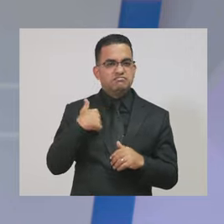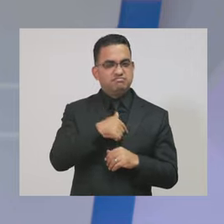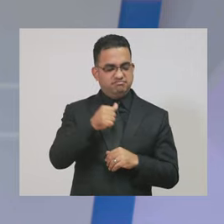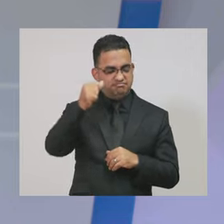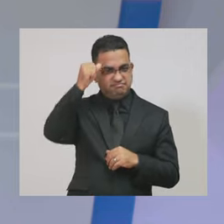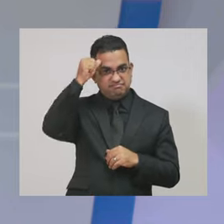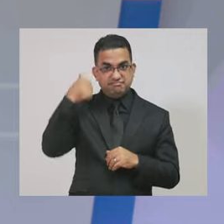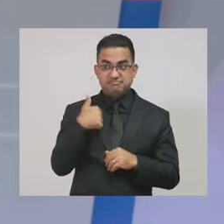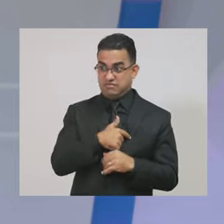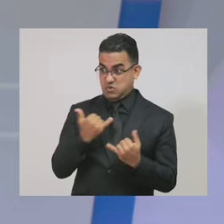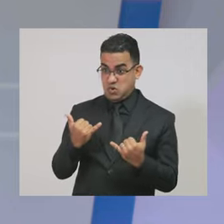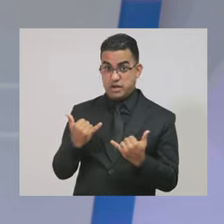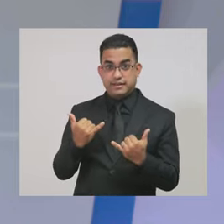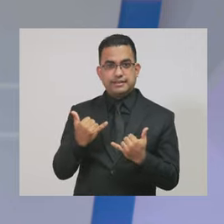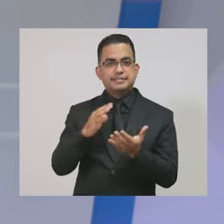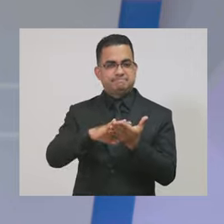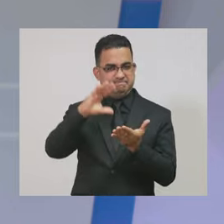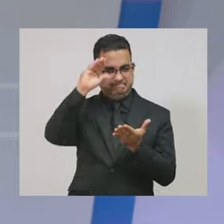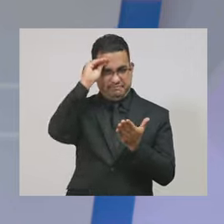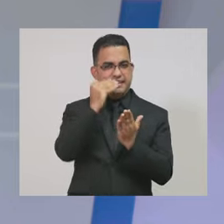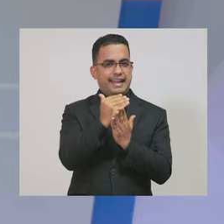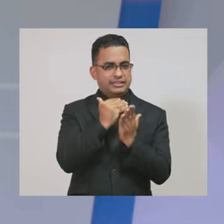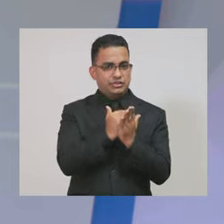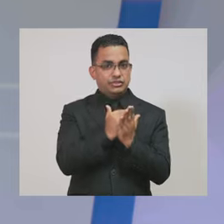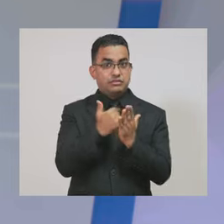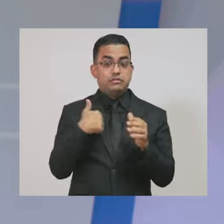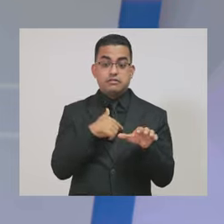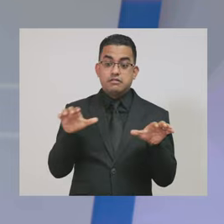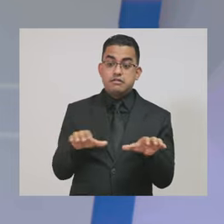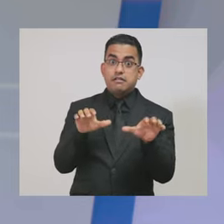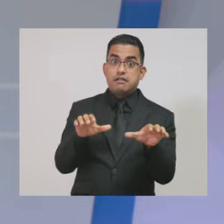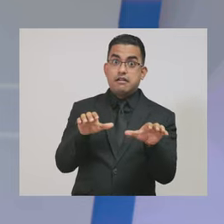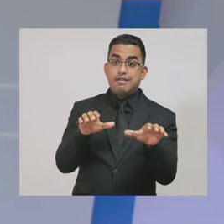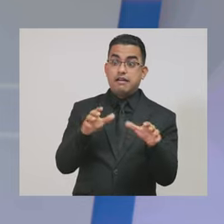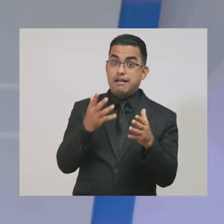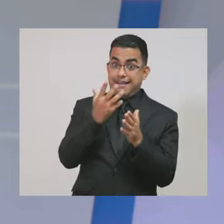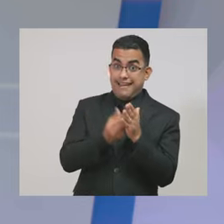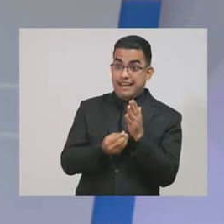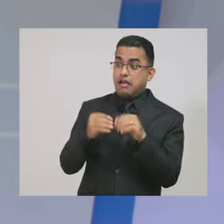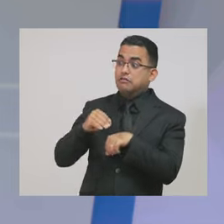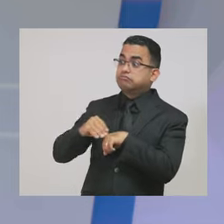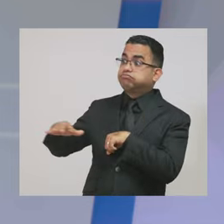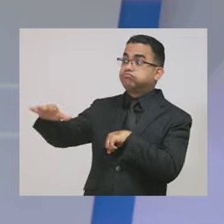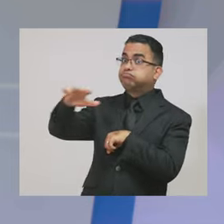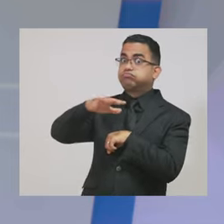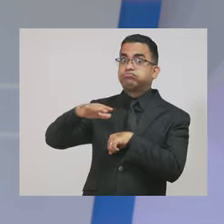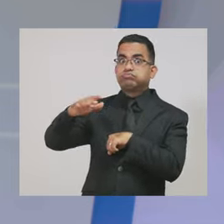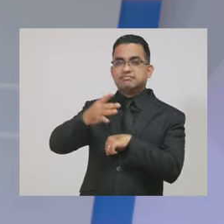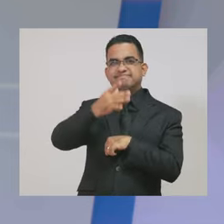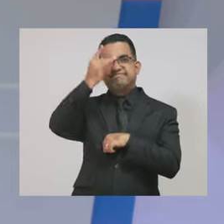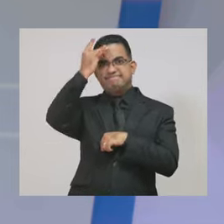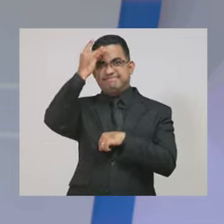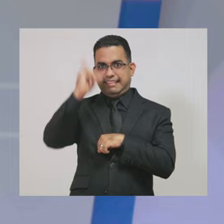ha dejado estamos aquí para dejar huellas positivas somos lo que dejamos en el corazón de otras personas y